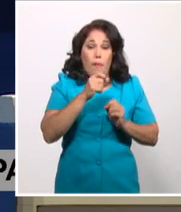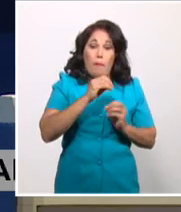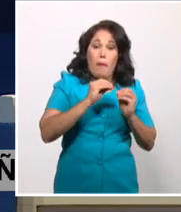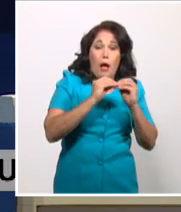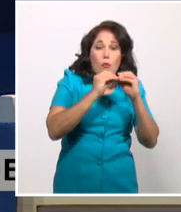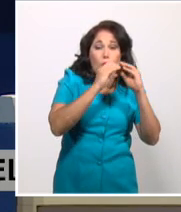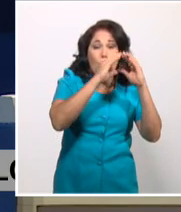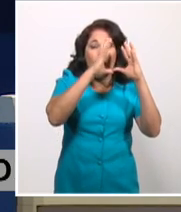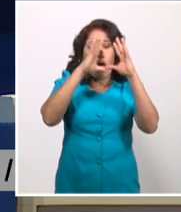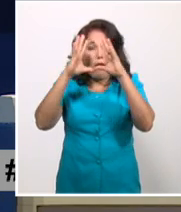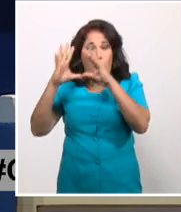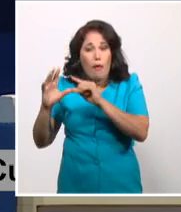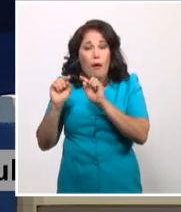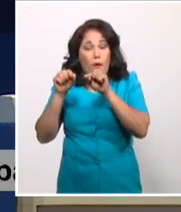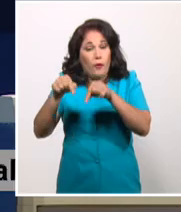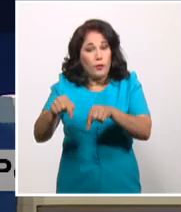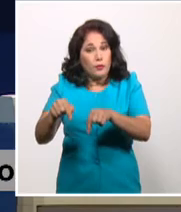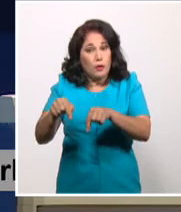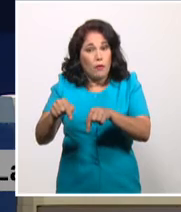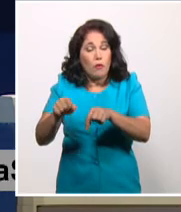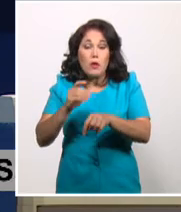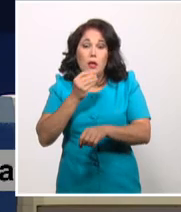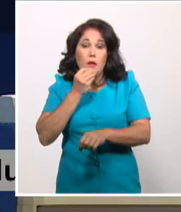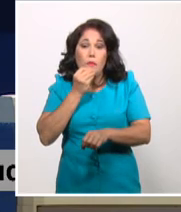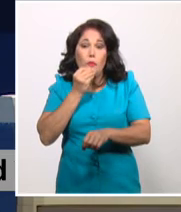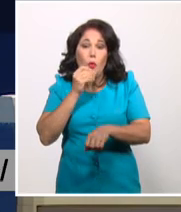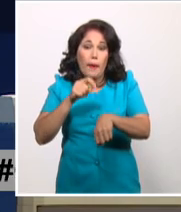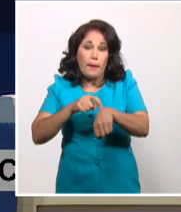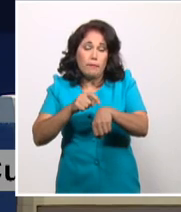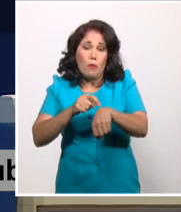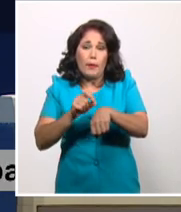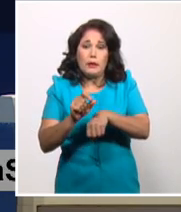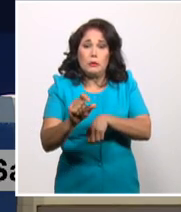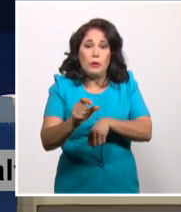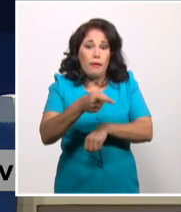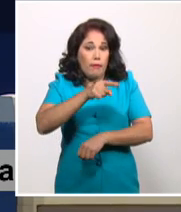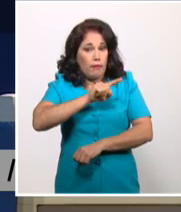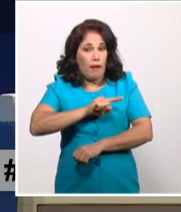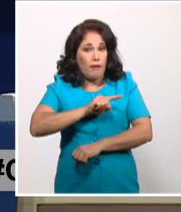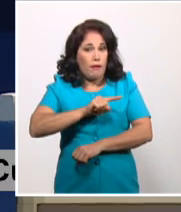madrugada y tal vez en las últimas horas del día de ayer,